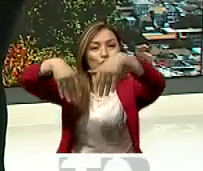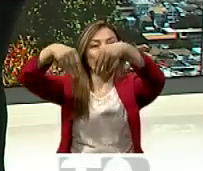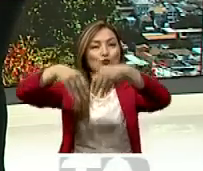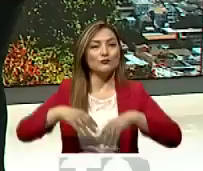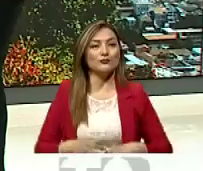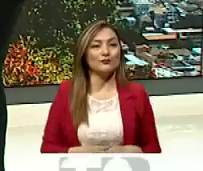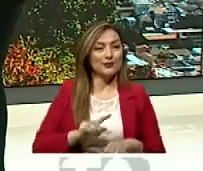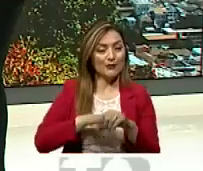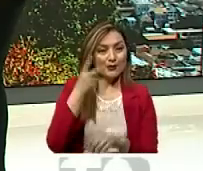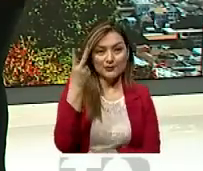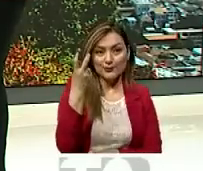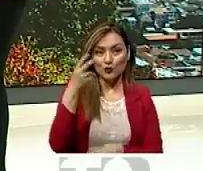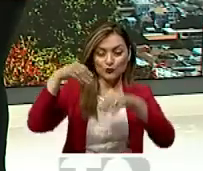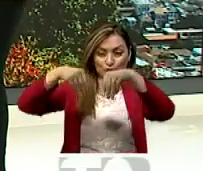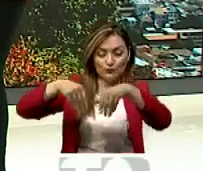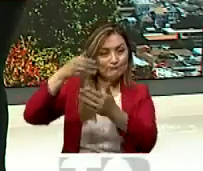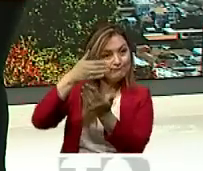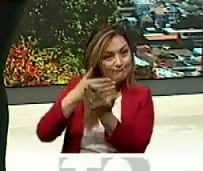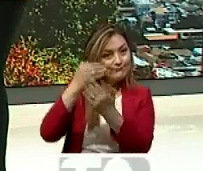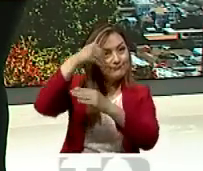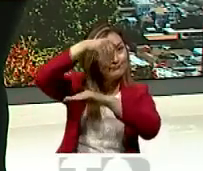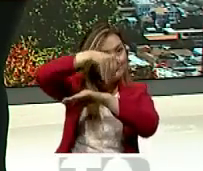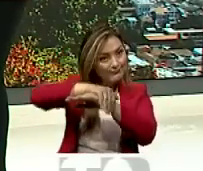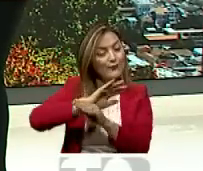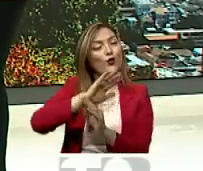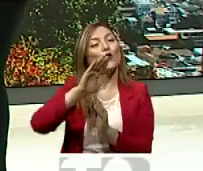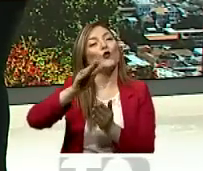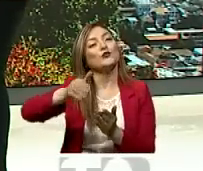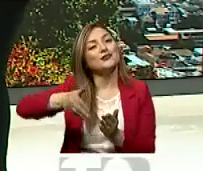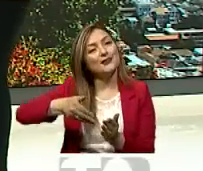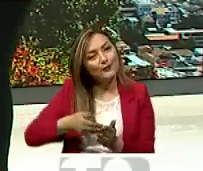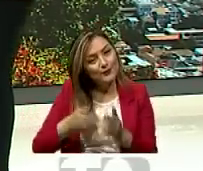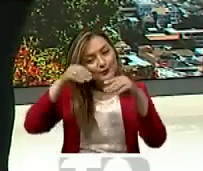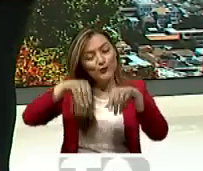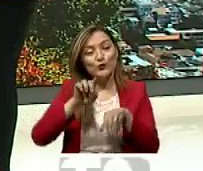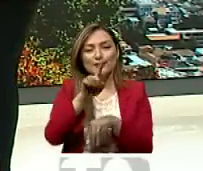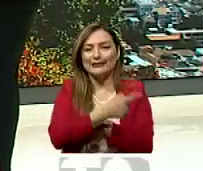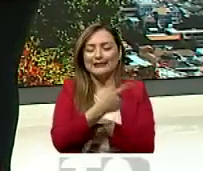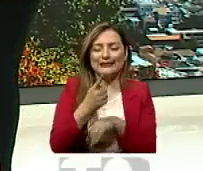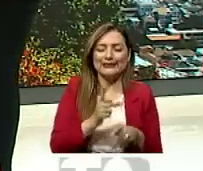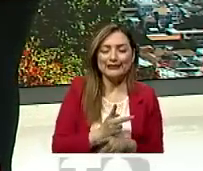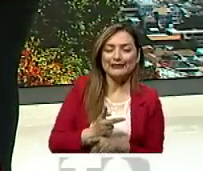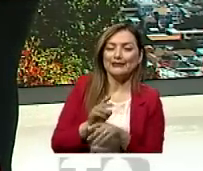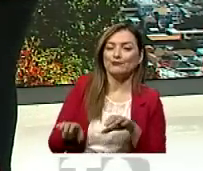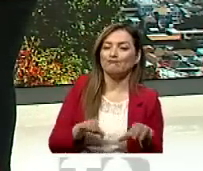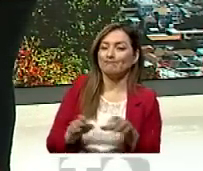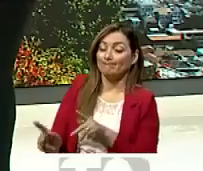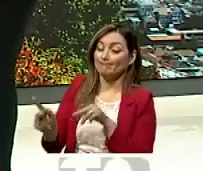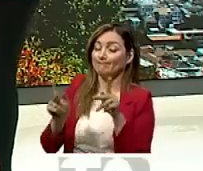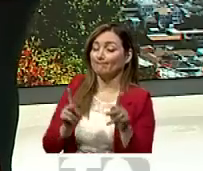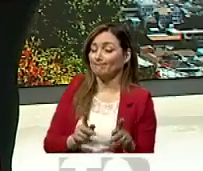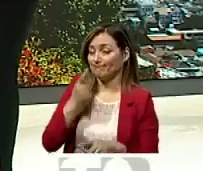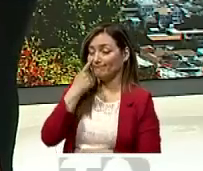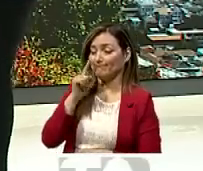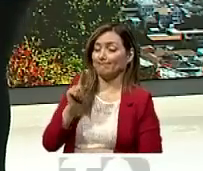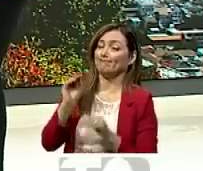a mediodía va a parar un poco, pero en la tarde nuevamente va a llover, así que usted planifique su día para cumplir con sus actividades. También tome en